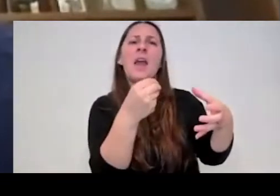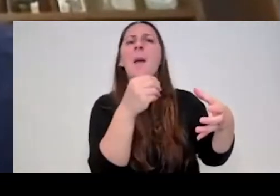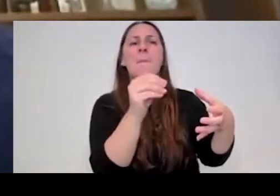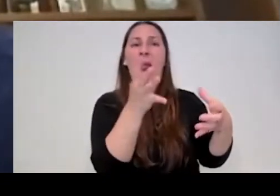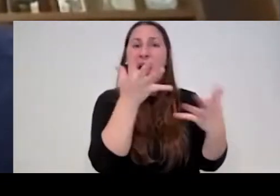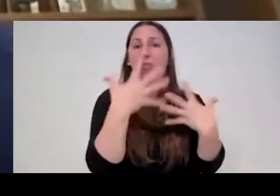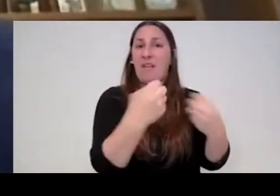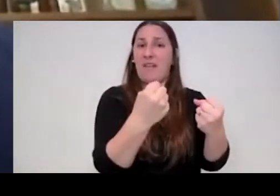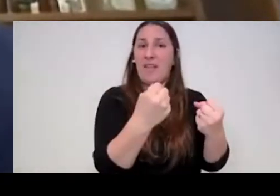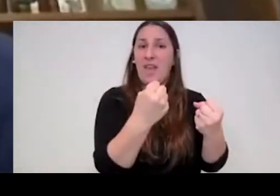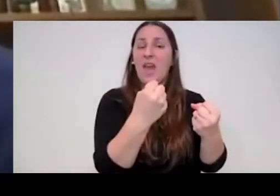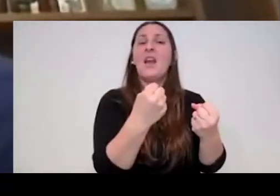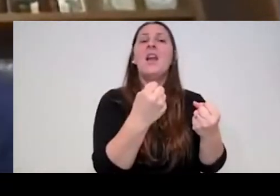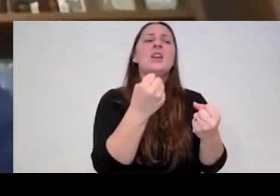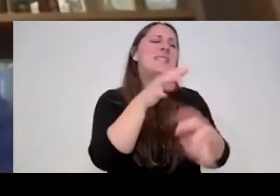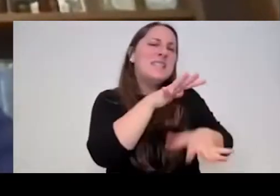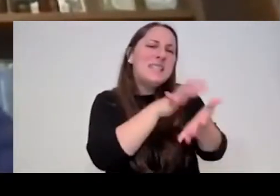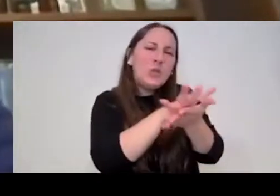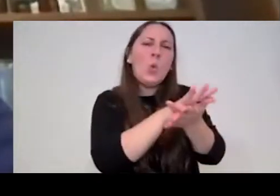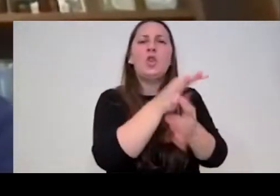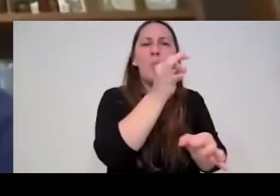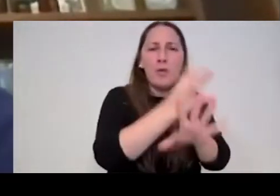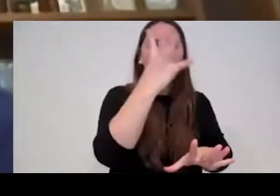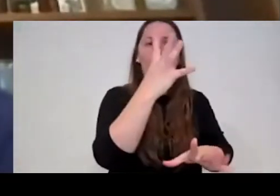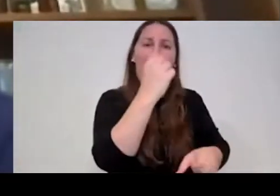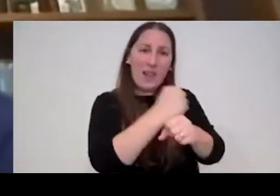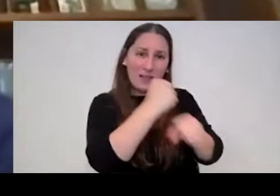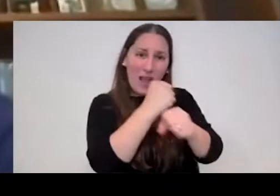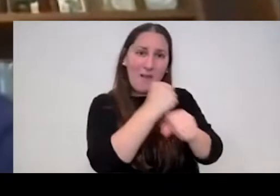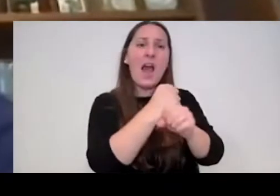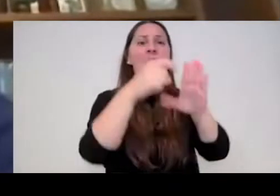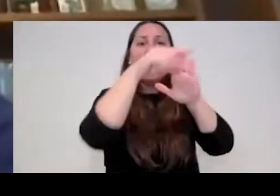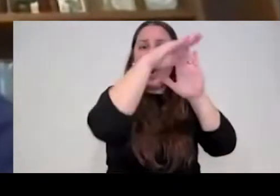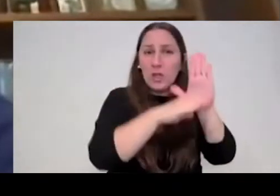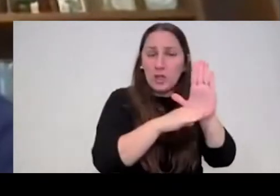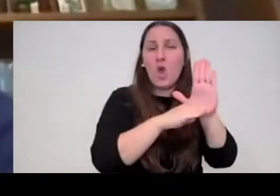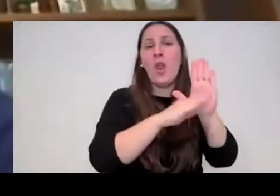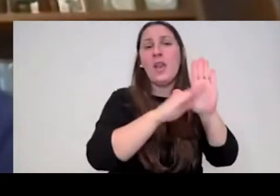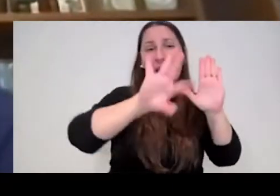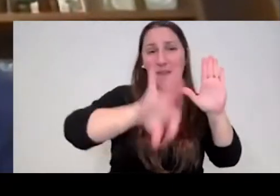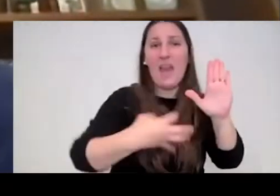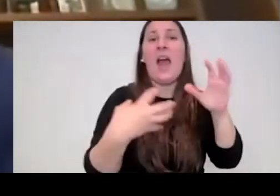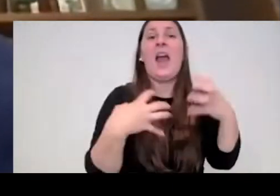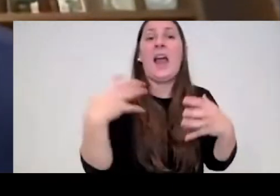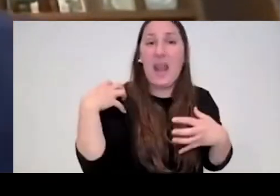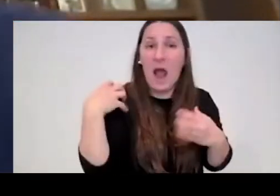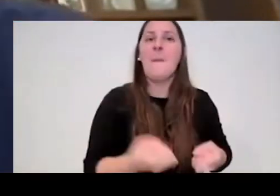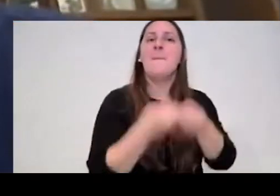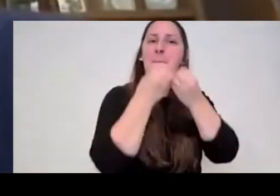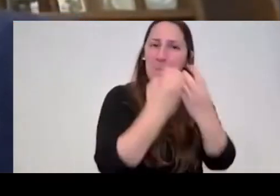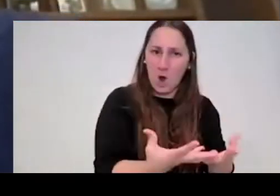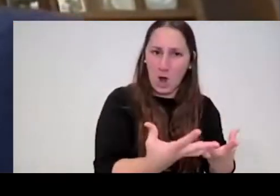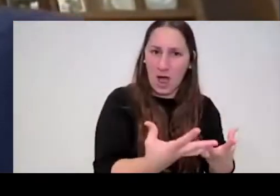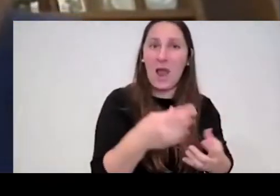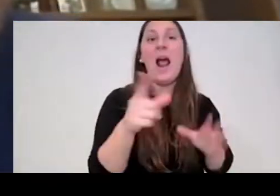de su situación profesional, laboral y de sus condiciones de vida en general, que es lo que la propia ley